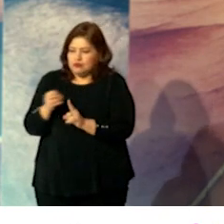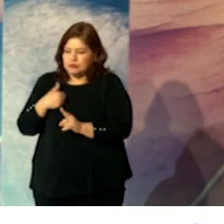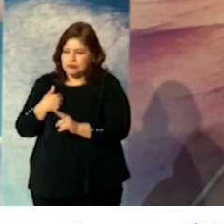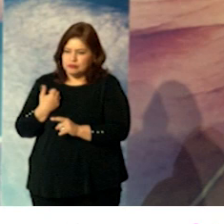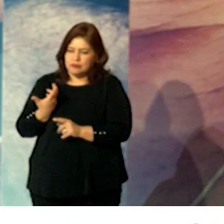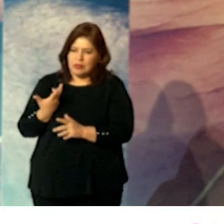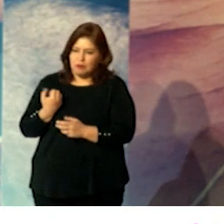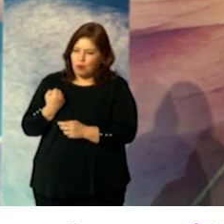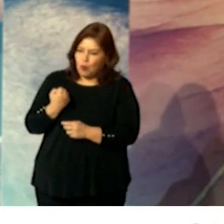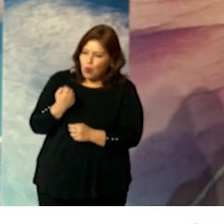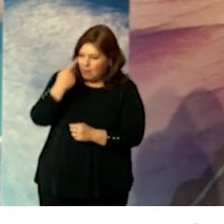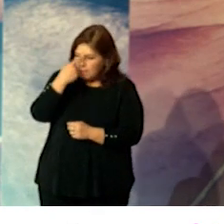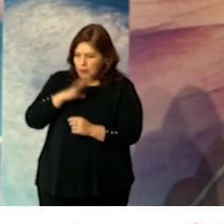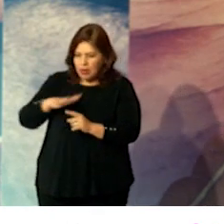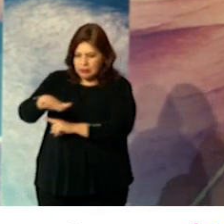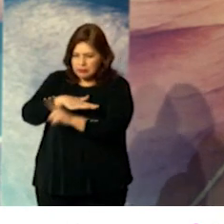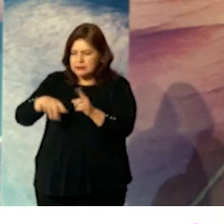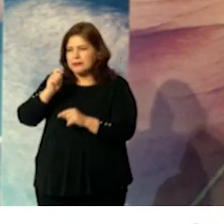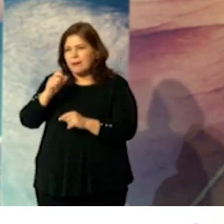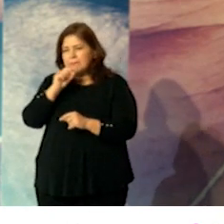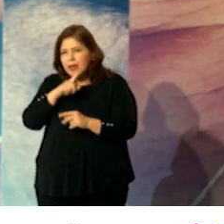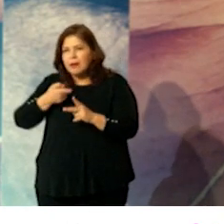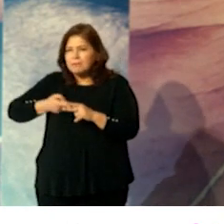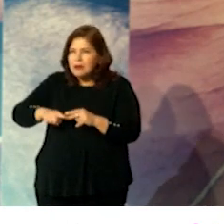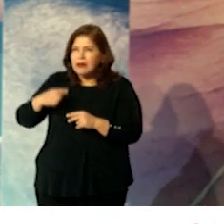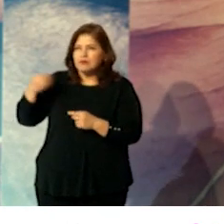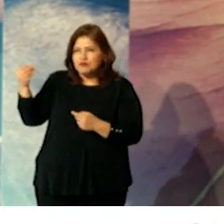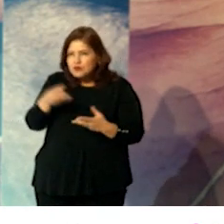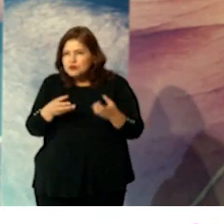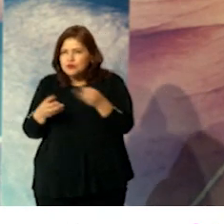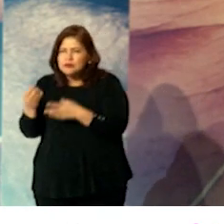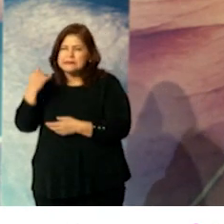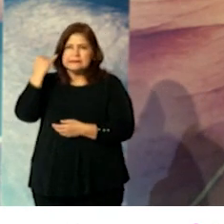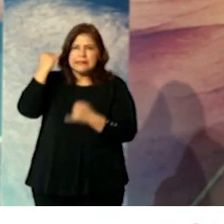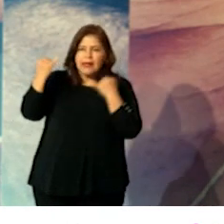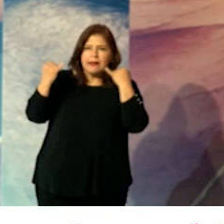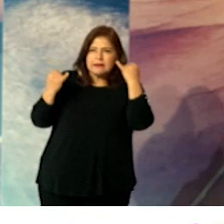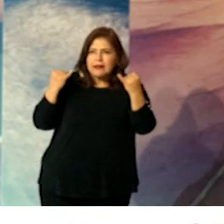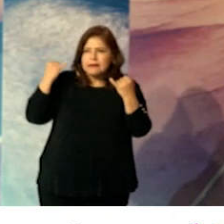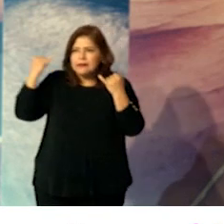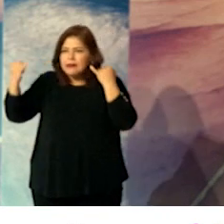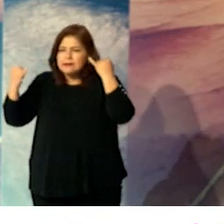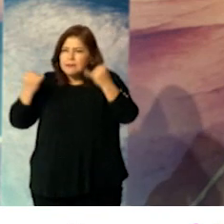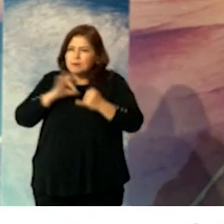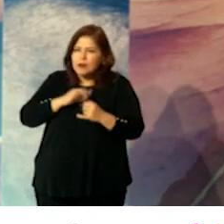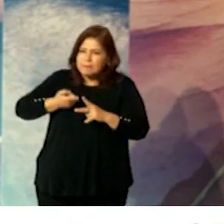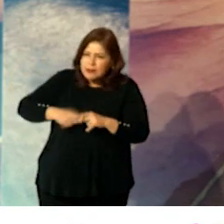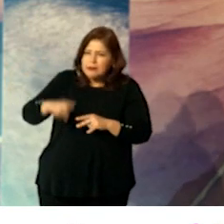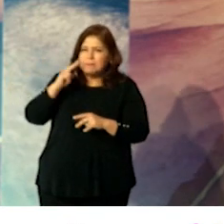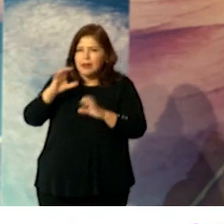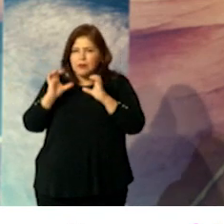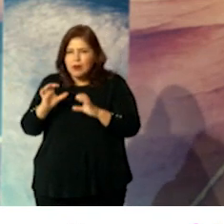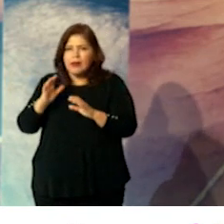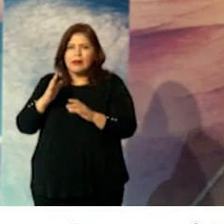este panorama complejo, también ya nos comienzan a dar algunas pistas de algunas cositas que podríamos hacer, que podríamos cuidar, hacia dónde tenemos